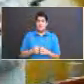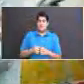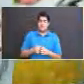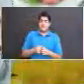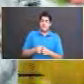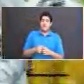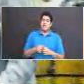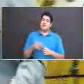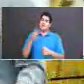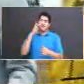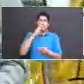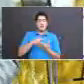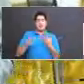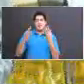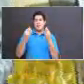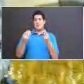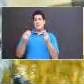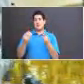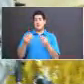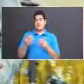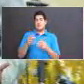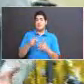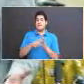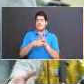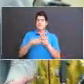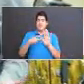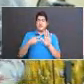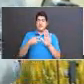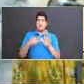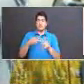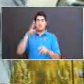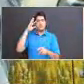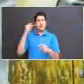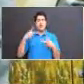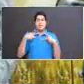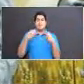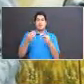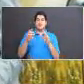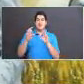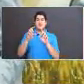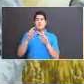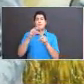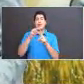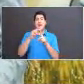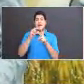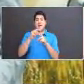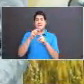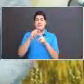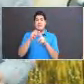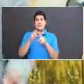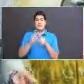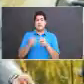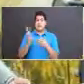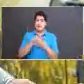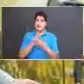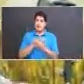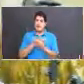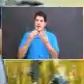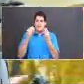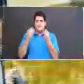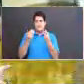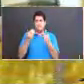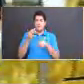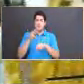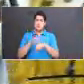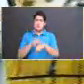4, 1 Corintios 15, que son los términos en donde está mucho más claro. Ahora, para que eso se